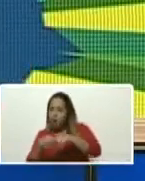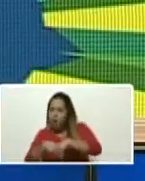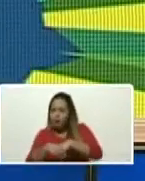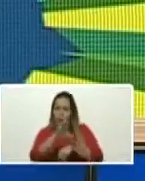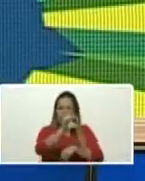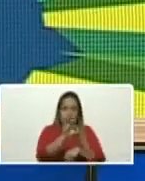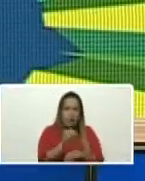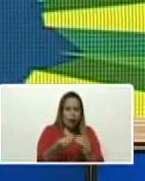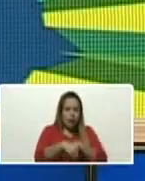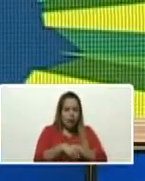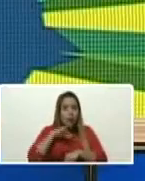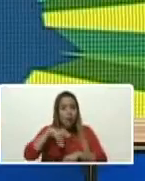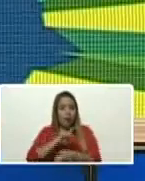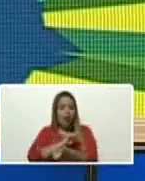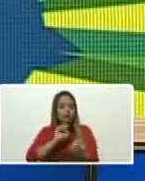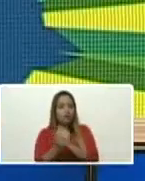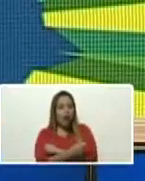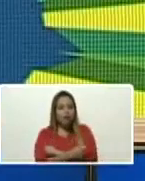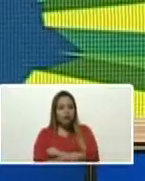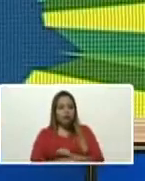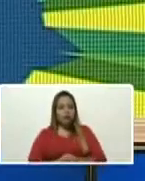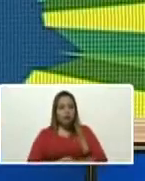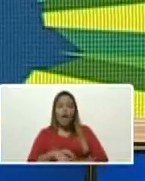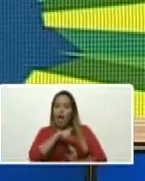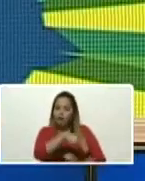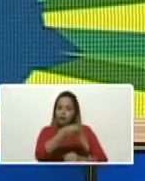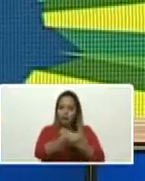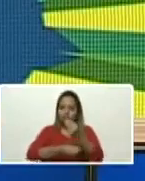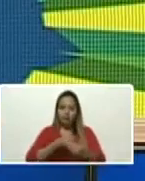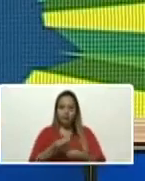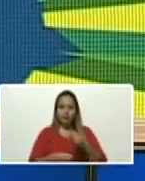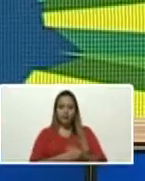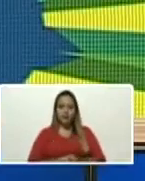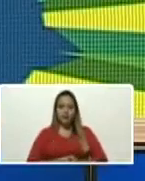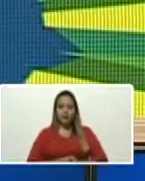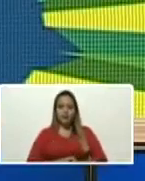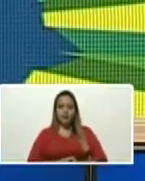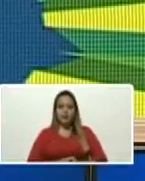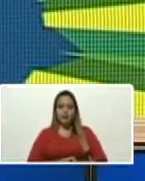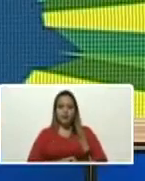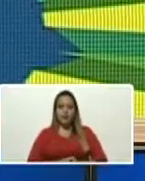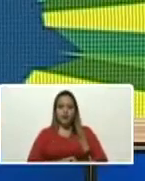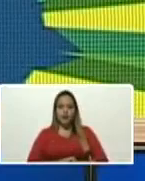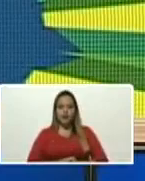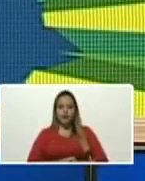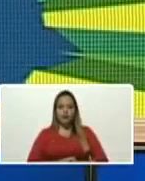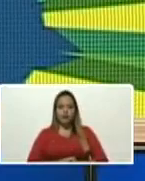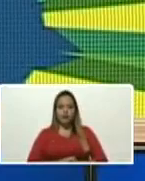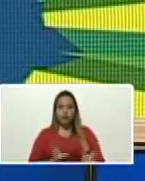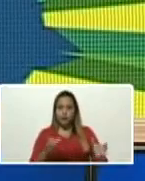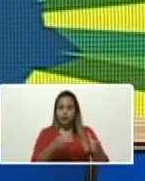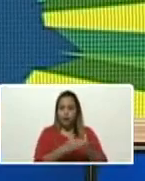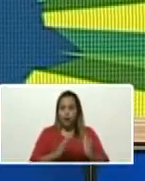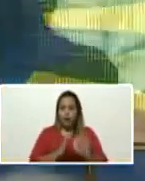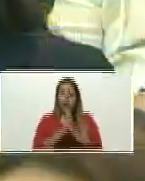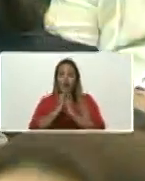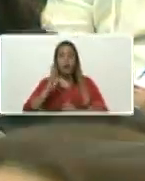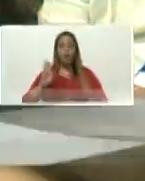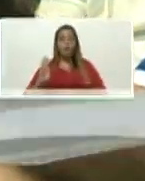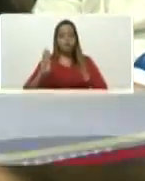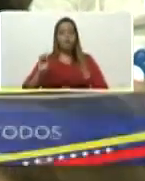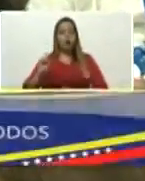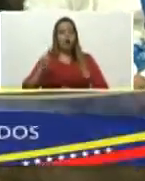acción. Y así fue. El Foro de Sao Paulo, luego le tocó vivir la